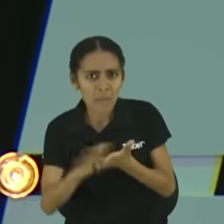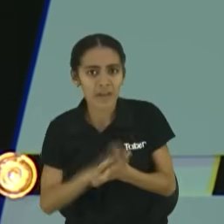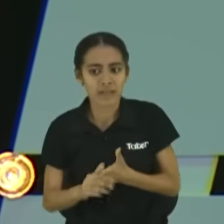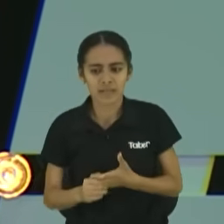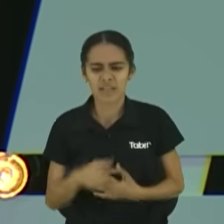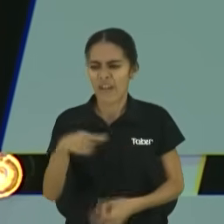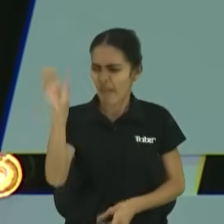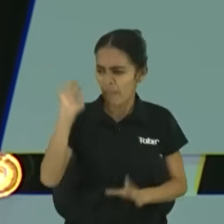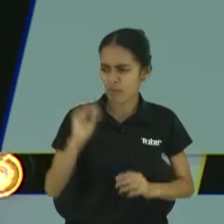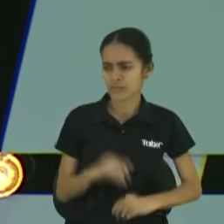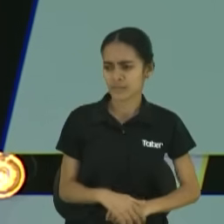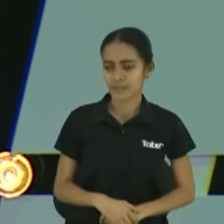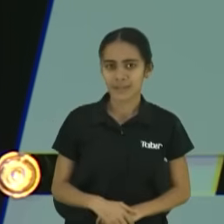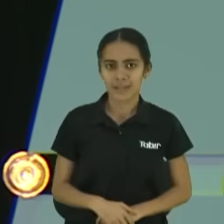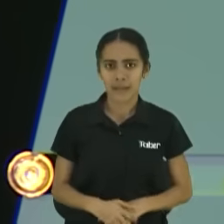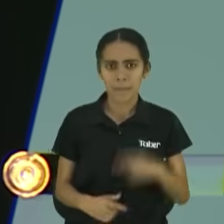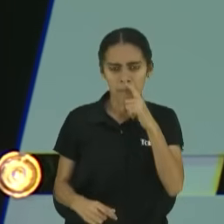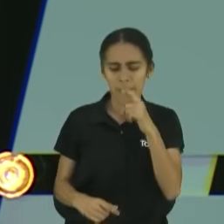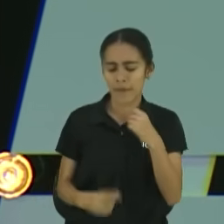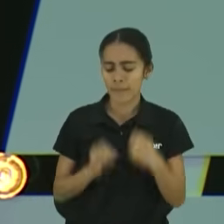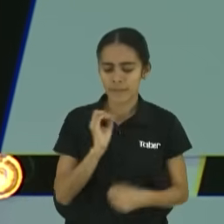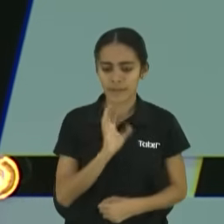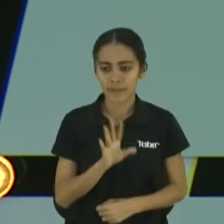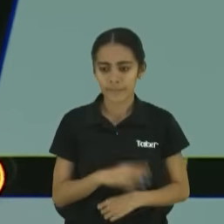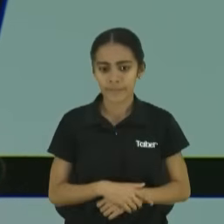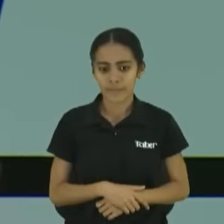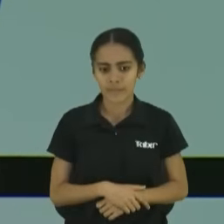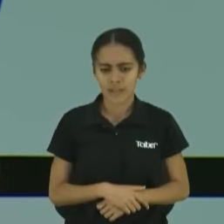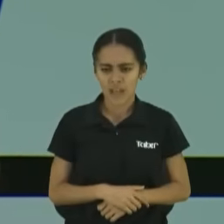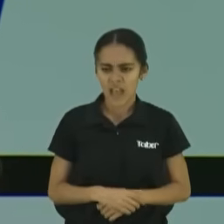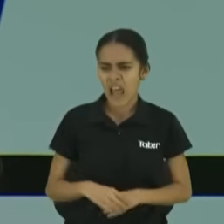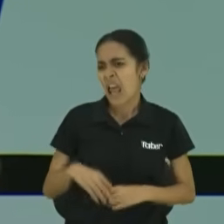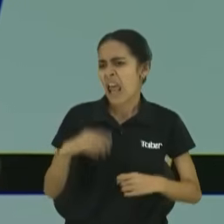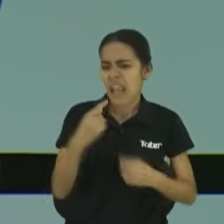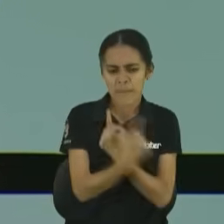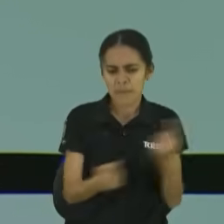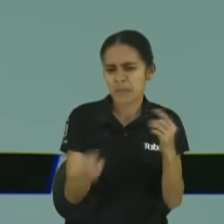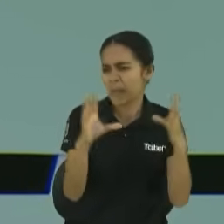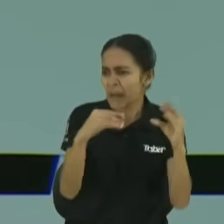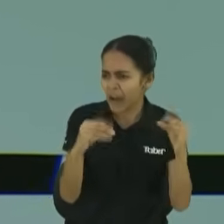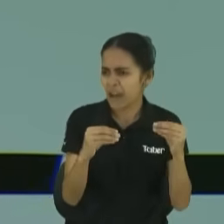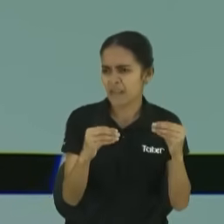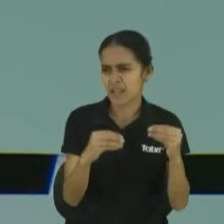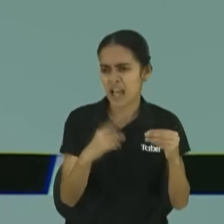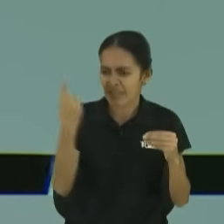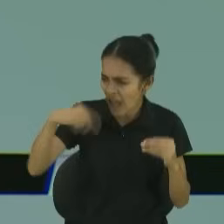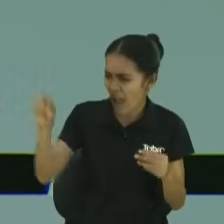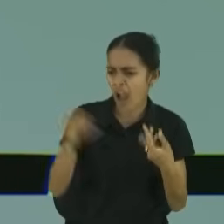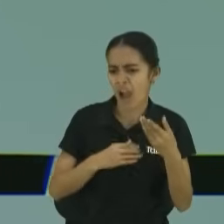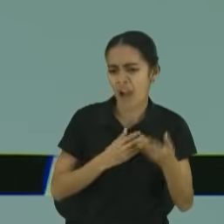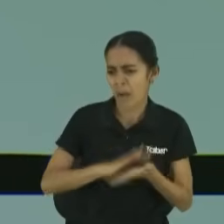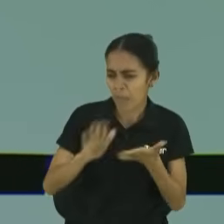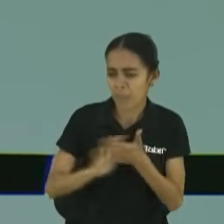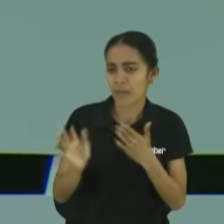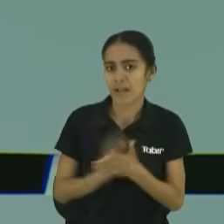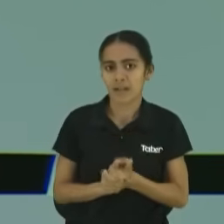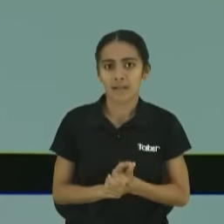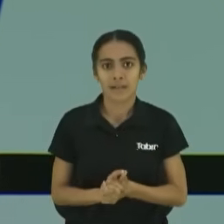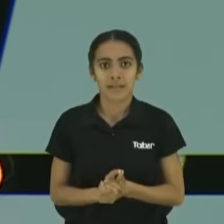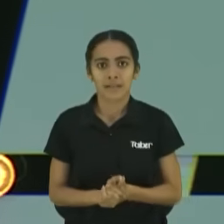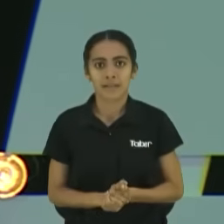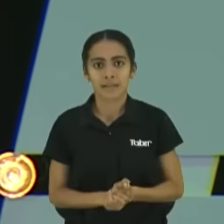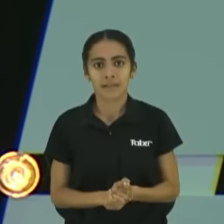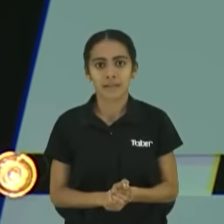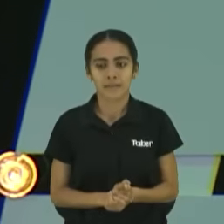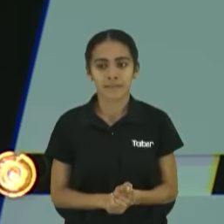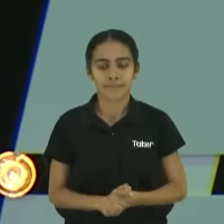dijo. Si la gente ya habla, me dijo. ¿Qué le va a andar callando? Anda, cómpratelo. Y ya, cuando ya había topado de